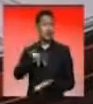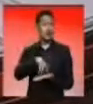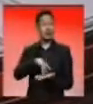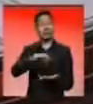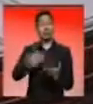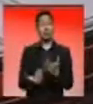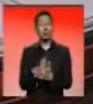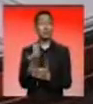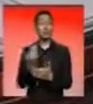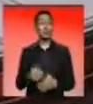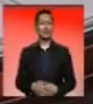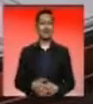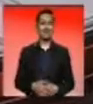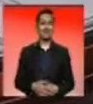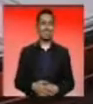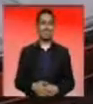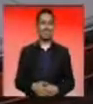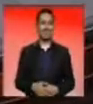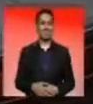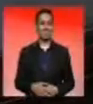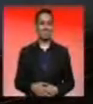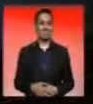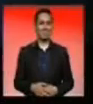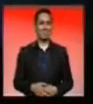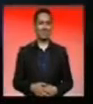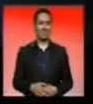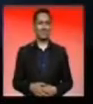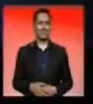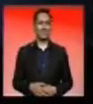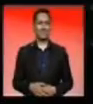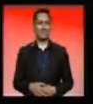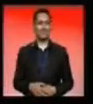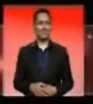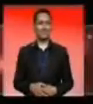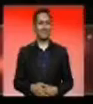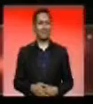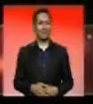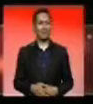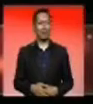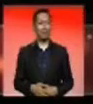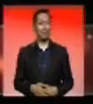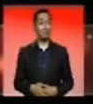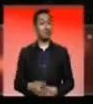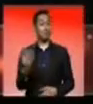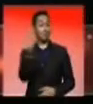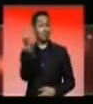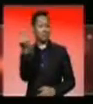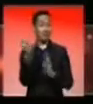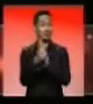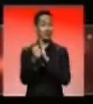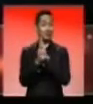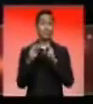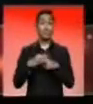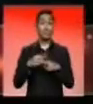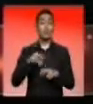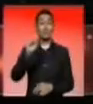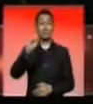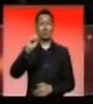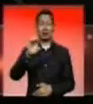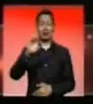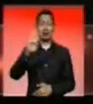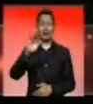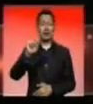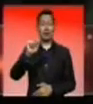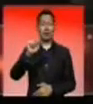trabajo musical, Alguien Robó. Dime si te dio lo que no te di. El joven y talentoso Sebastián Yatra lanza su